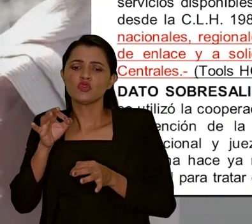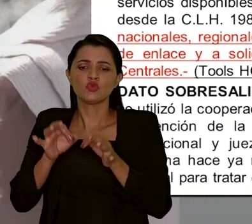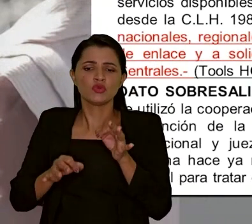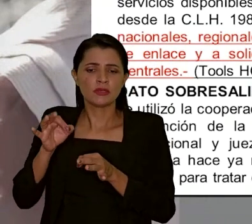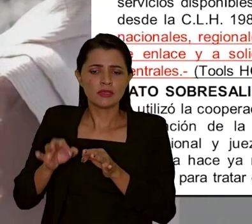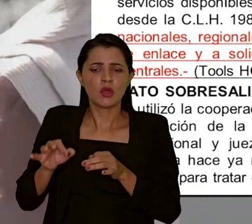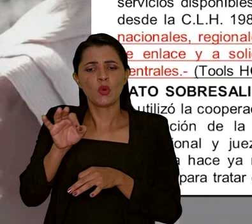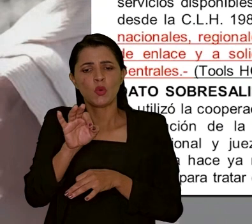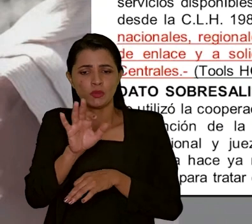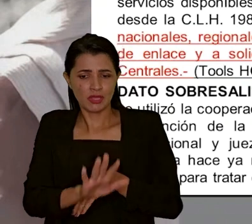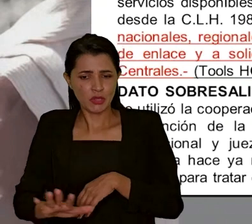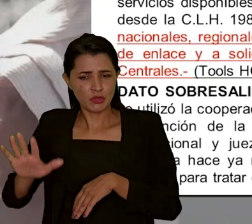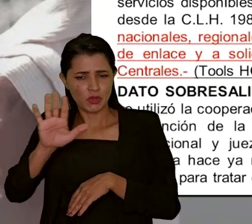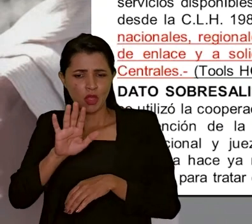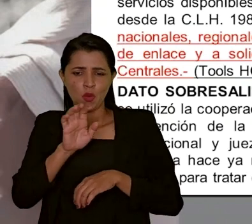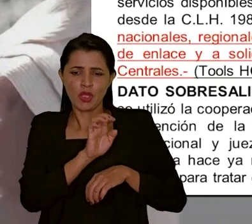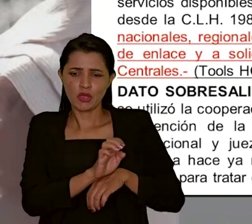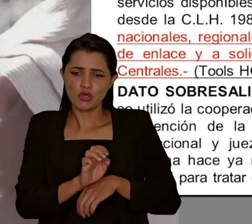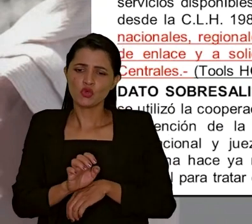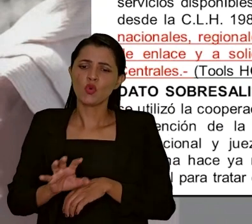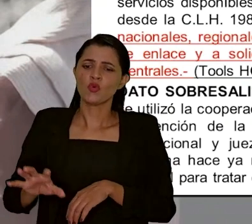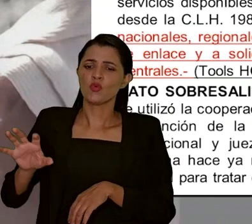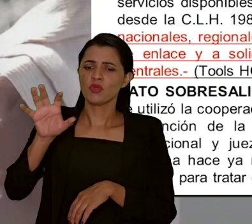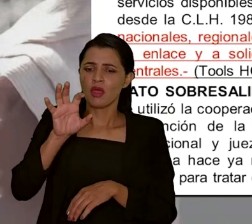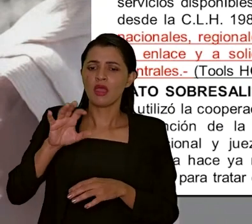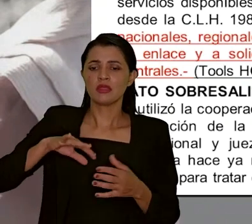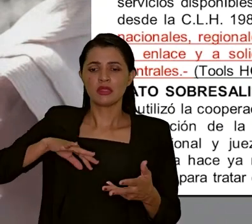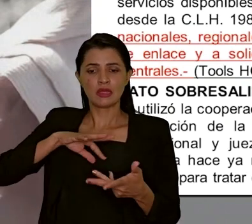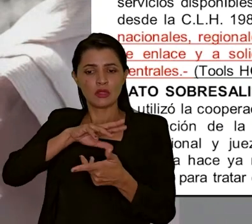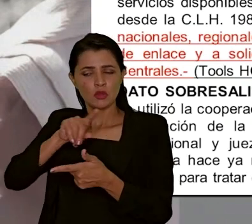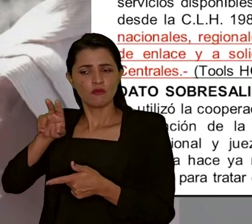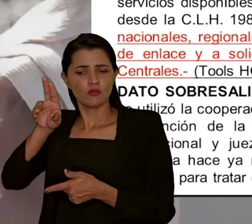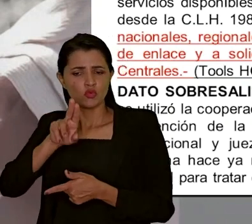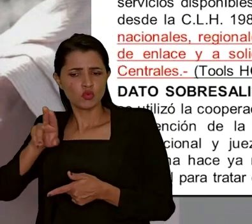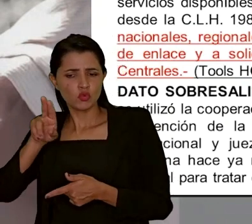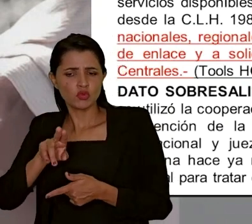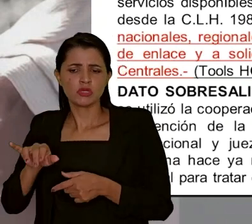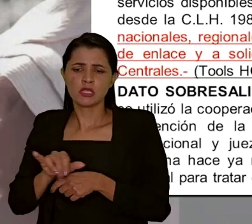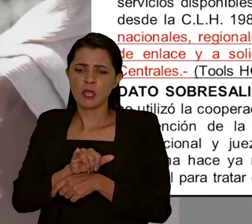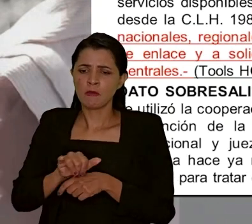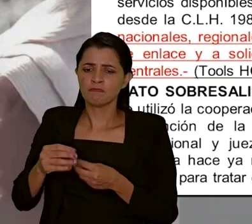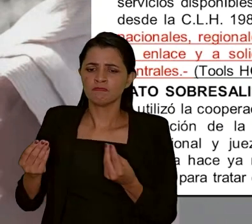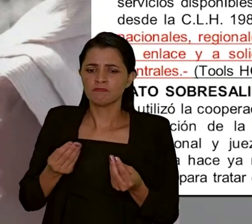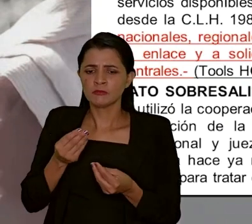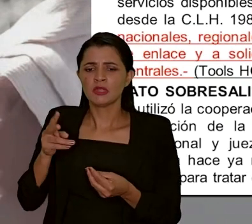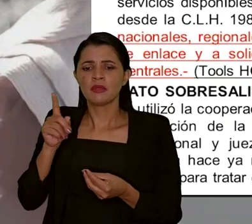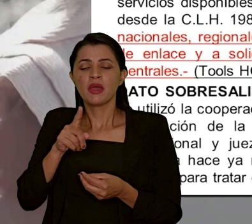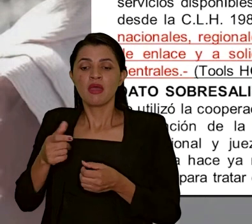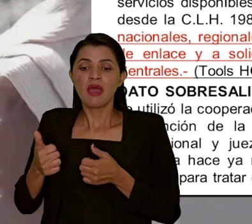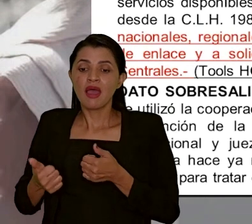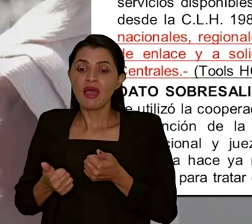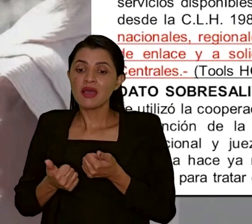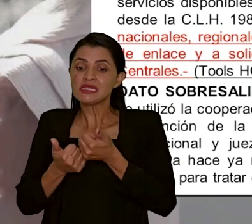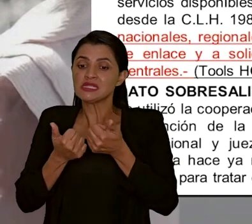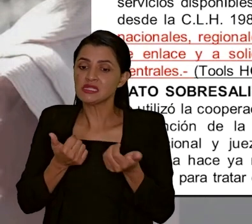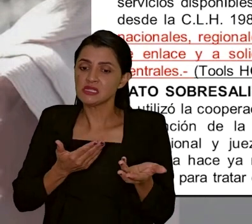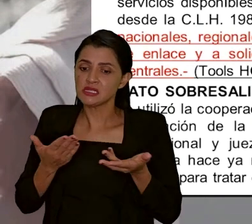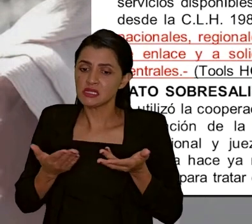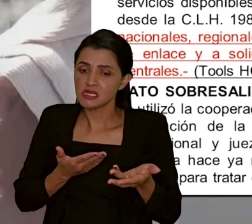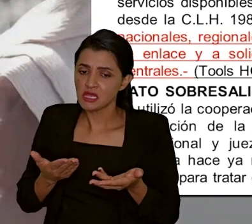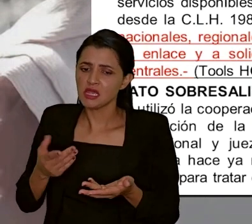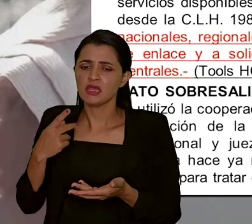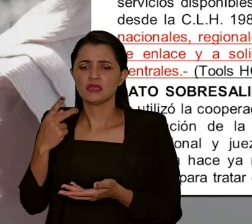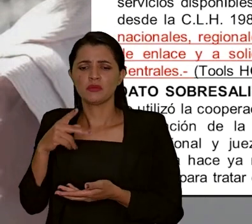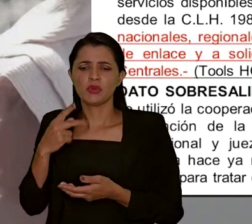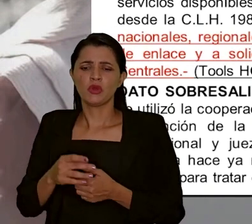e internacionales y recurrir a jueces de enlace y a solicitar la asistencia de las autoridades centrales. En este sentido, ha